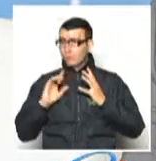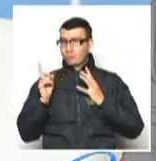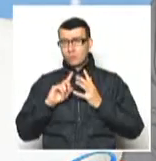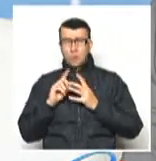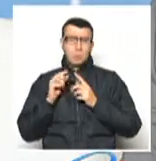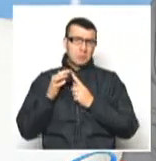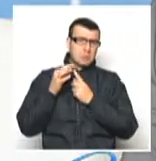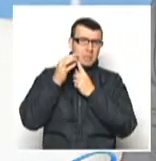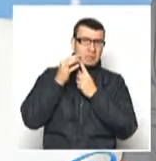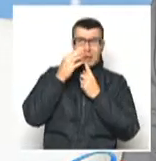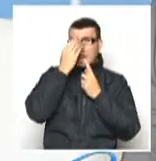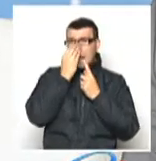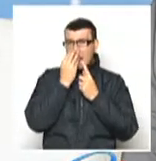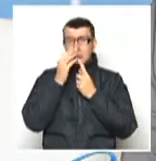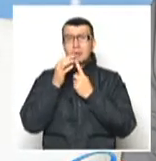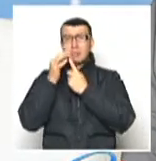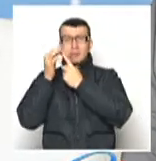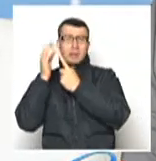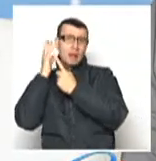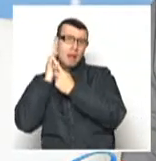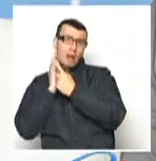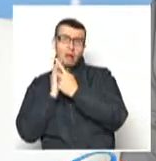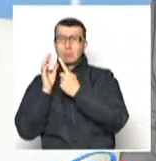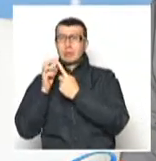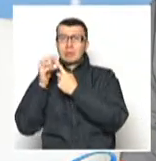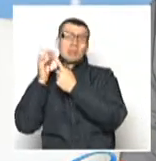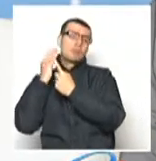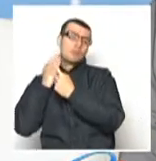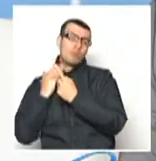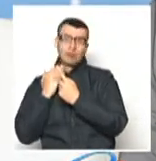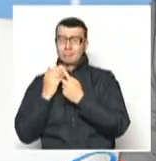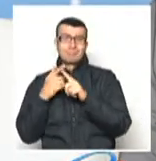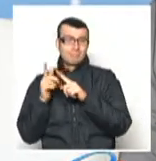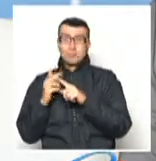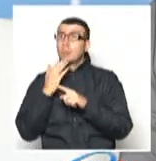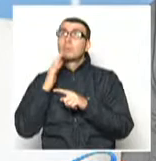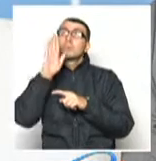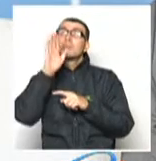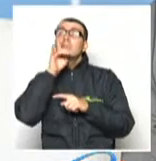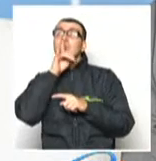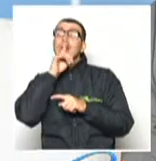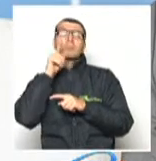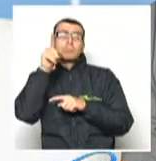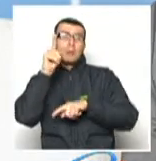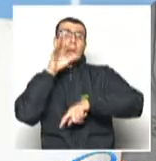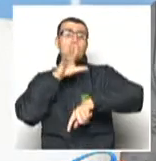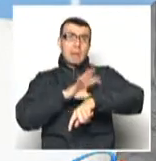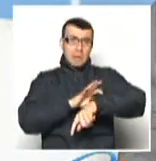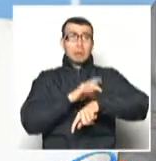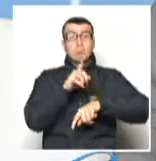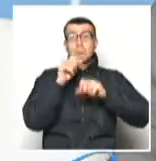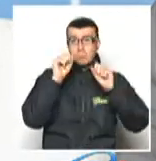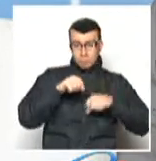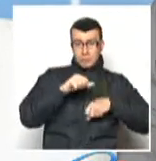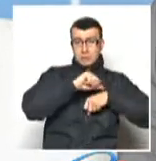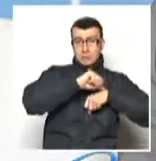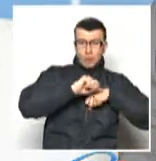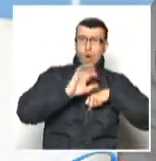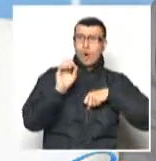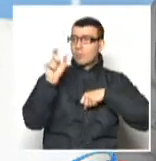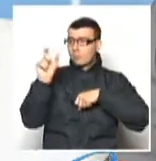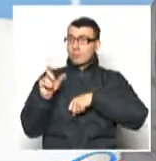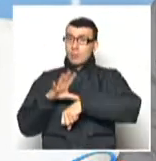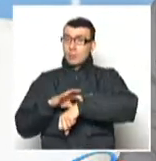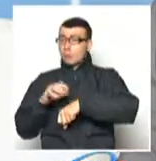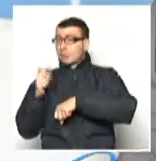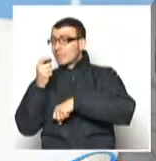pues nuestra especialidad. Ya en otros países como en Estados Unidos, desde la parte de médica pueden ser cirujanos maxilofaciales o los odontólogos, pues les